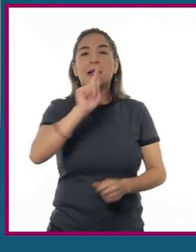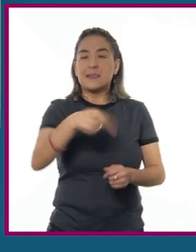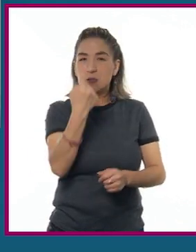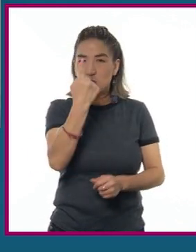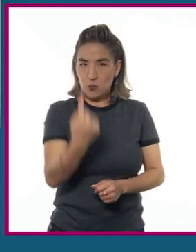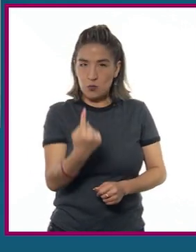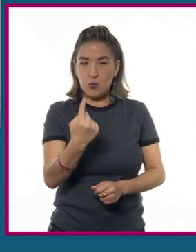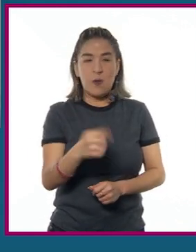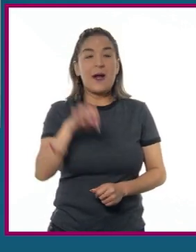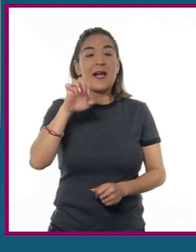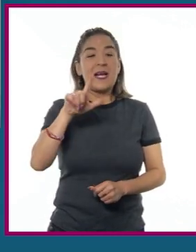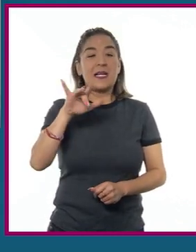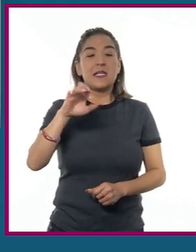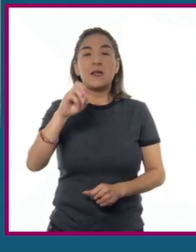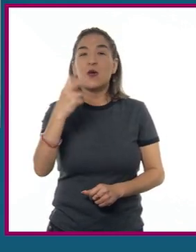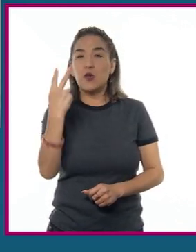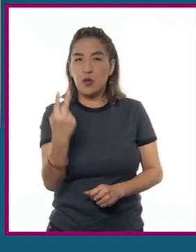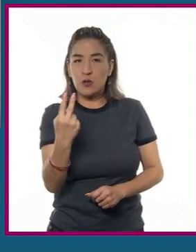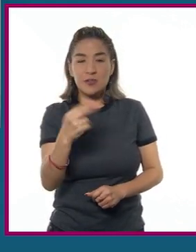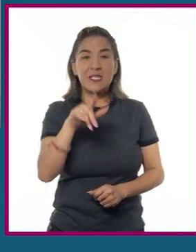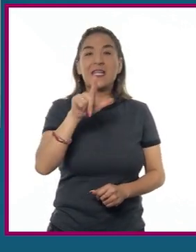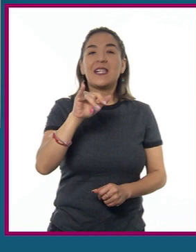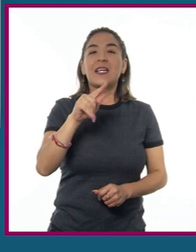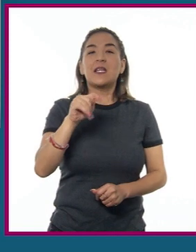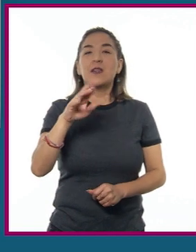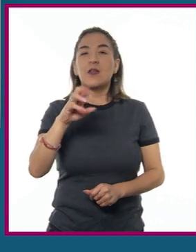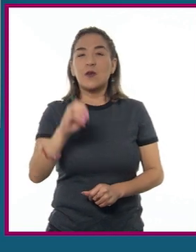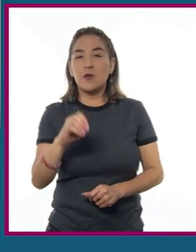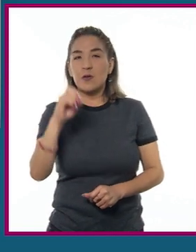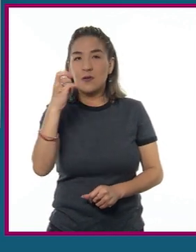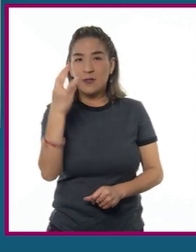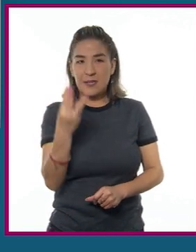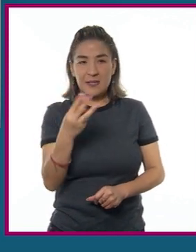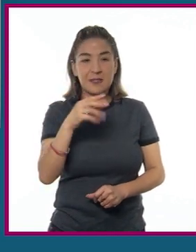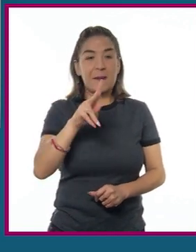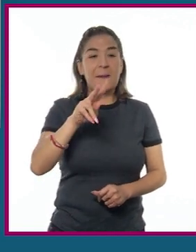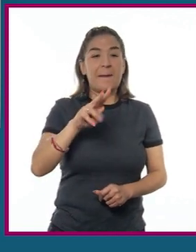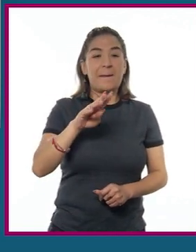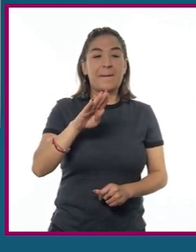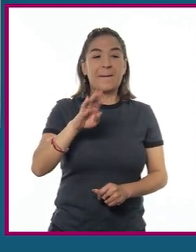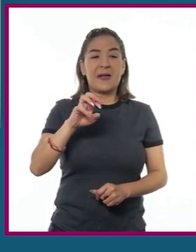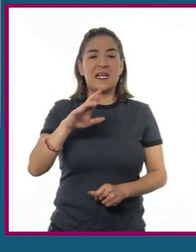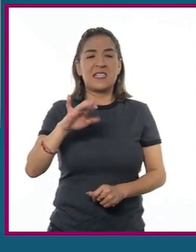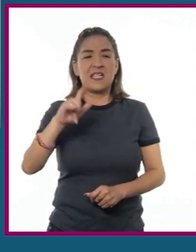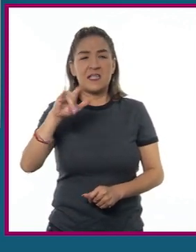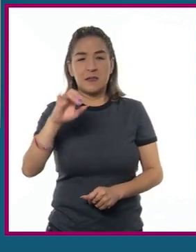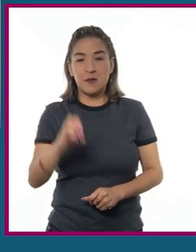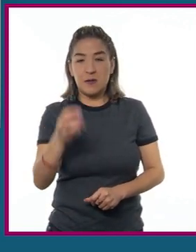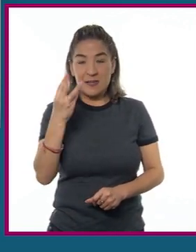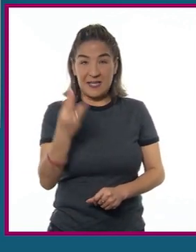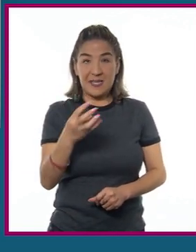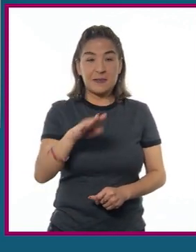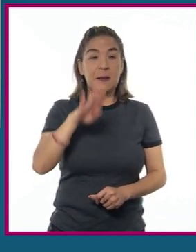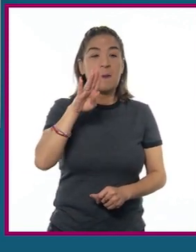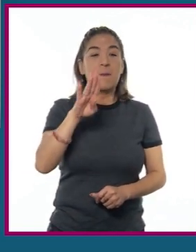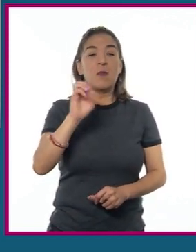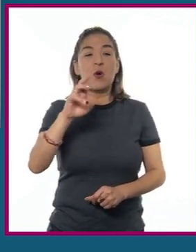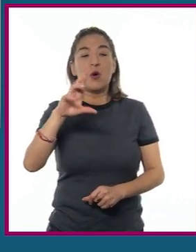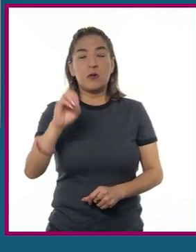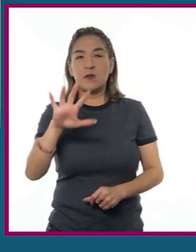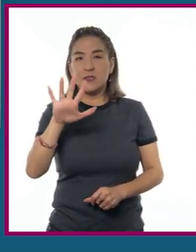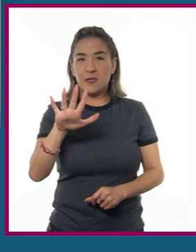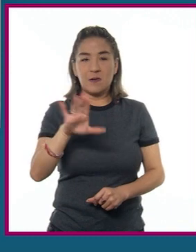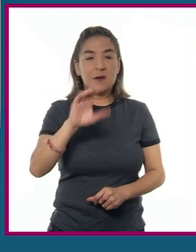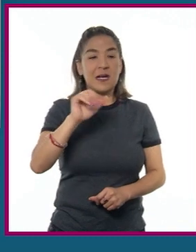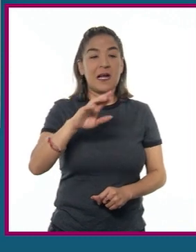2, el litio 3, el berilio 4, boro 5,